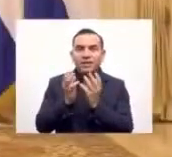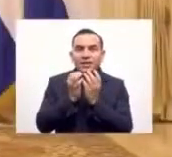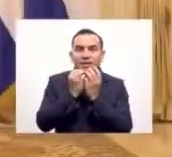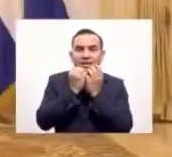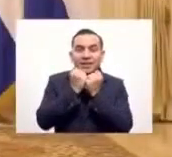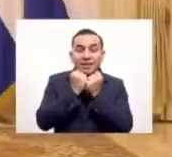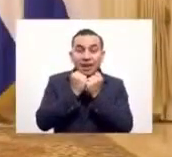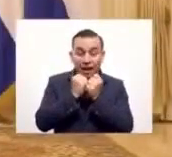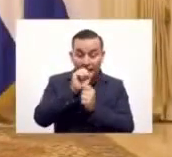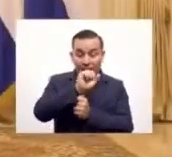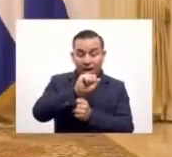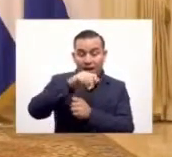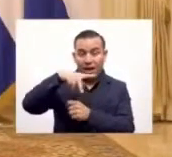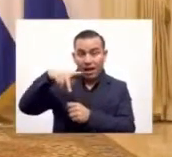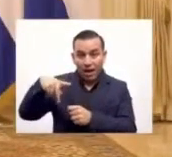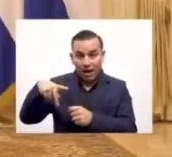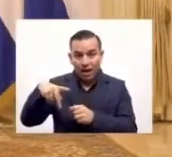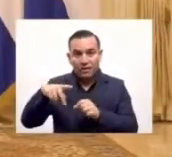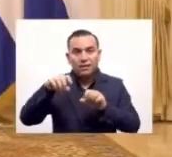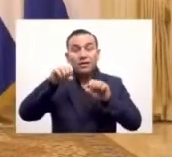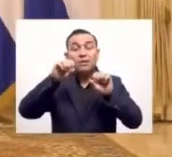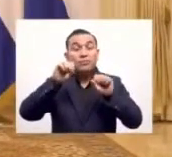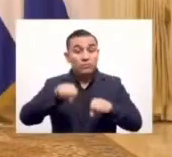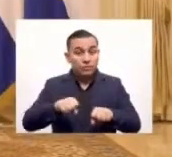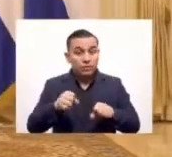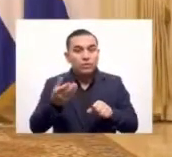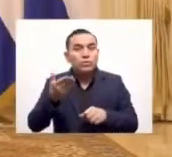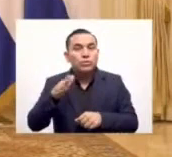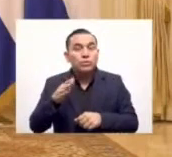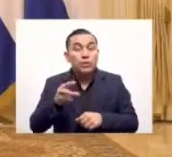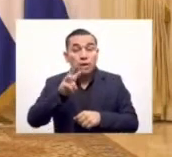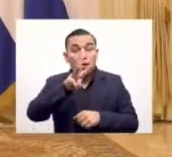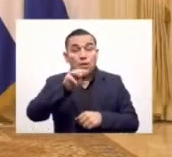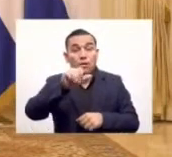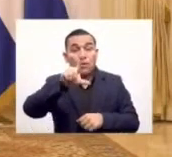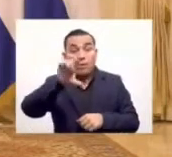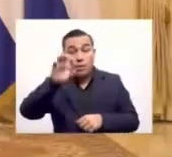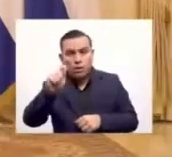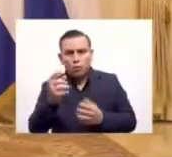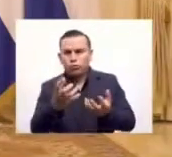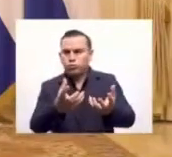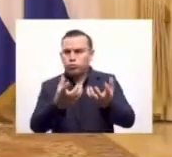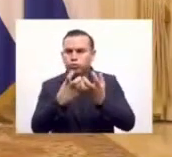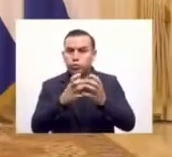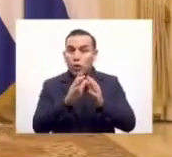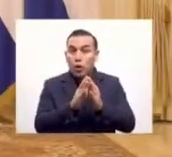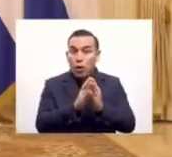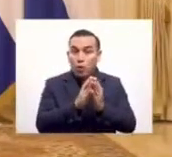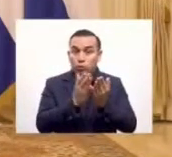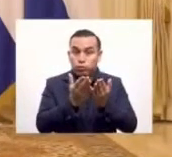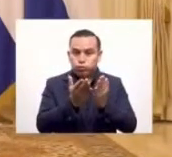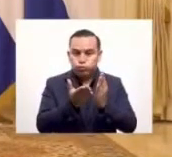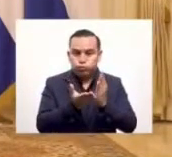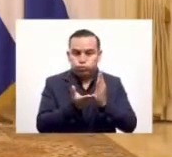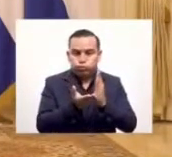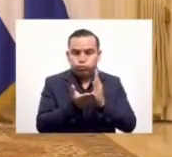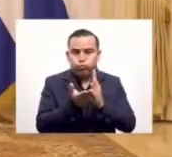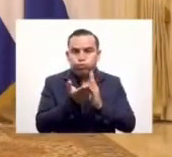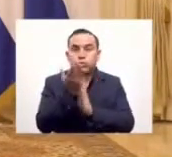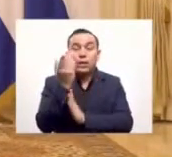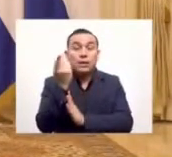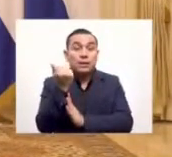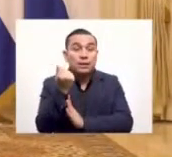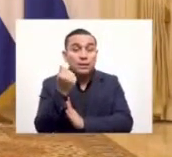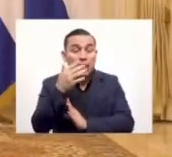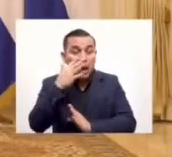implica. Él ahorita está explicando la aplicación que van a empezar a distribuir para esta adopción en este país. Y lo